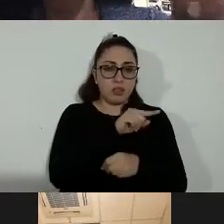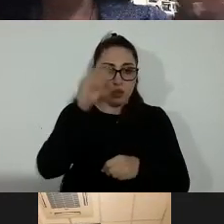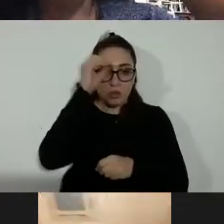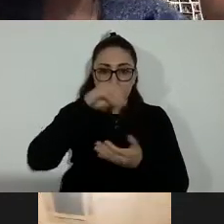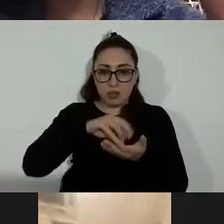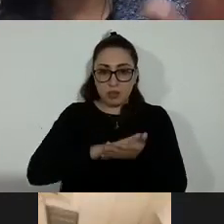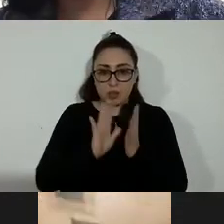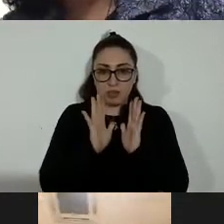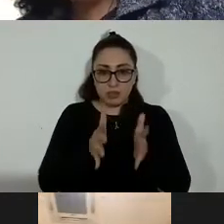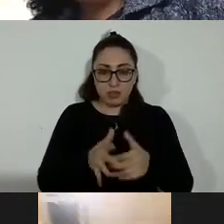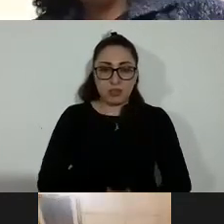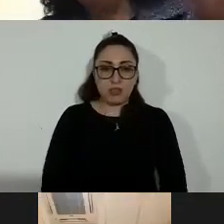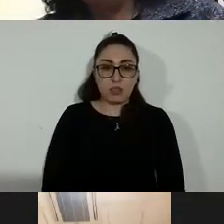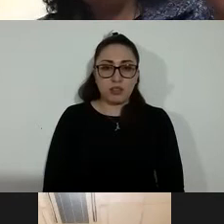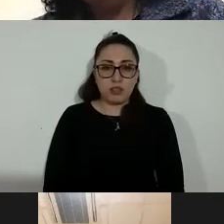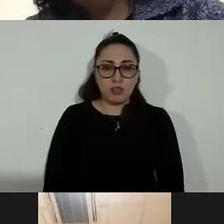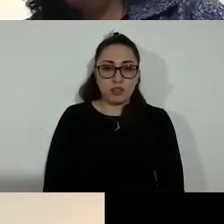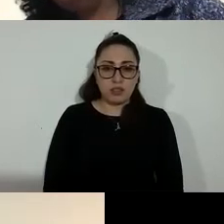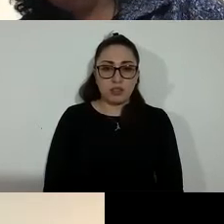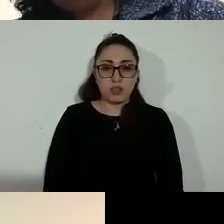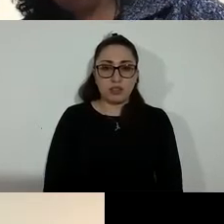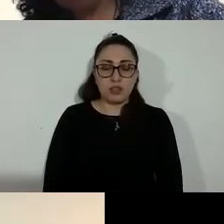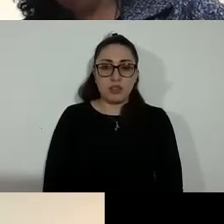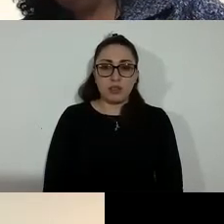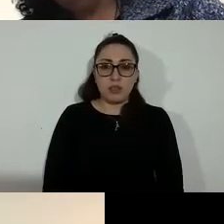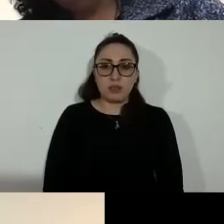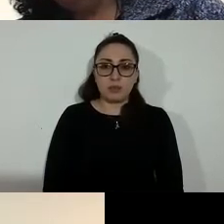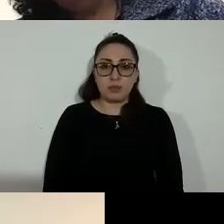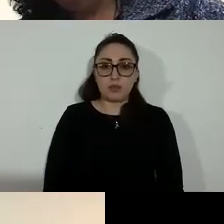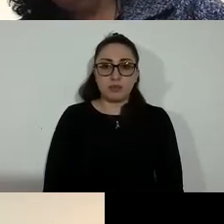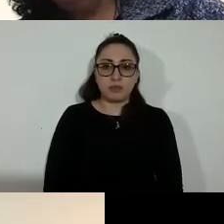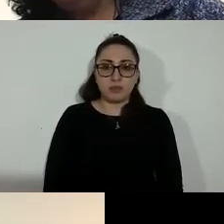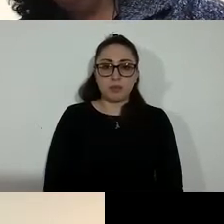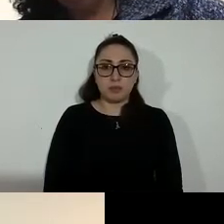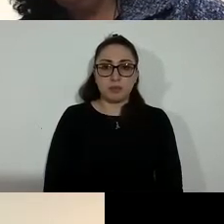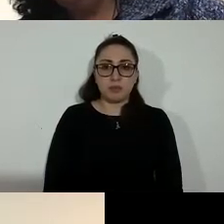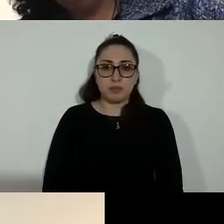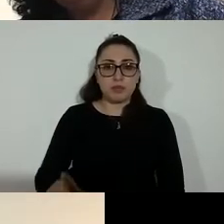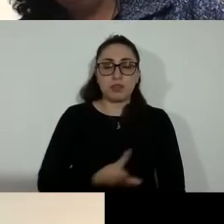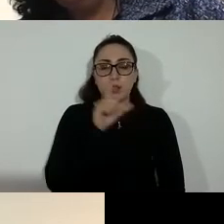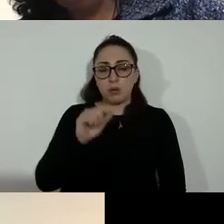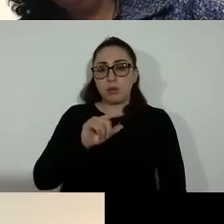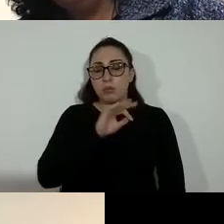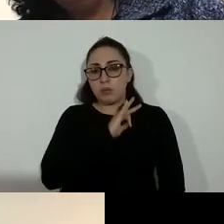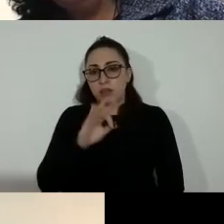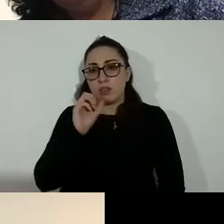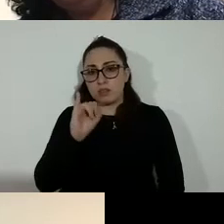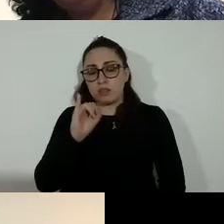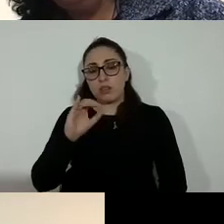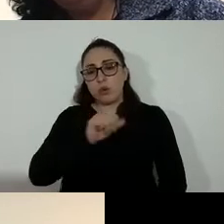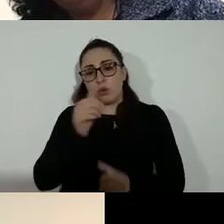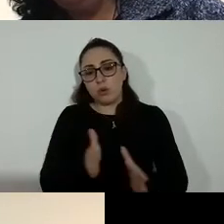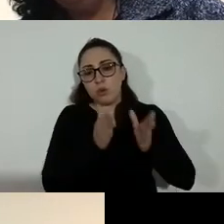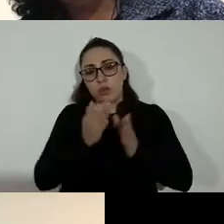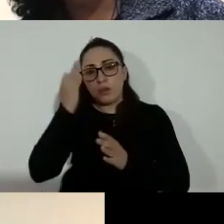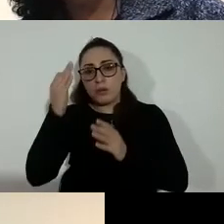diferentes, de tal manera que cubrimos este punto y eventualmente podríamos retomar esa discusión en su momento si